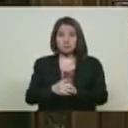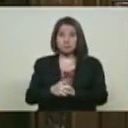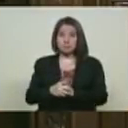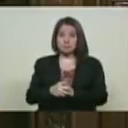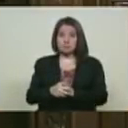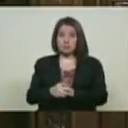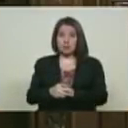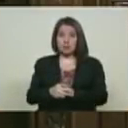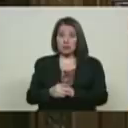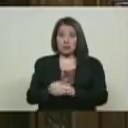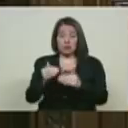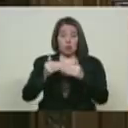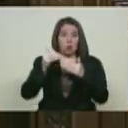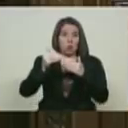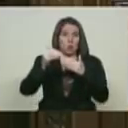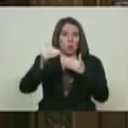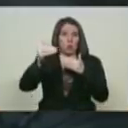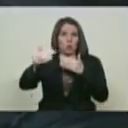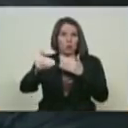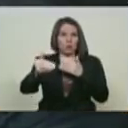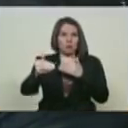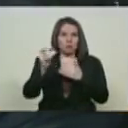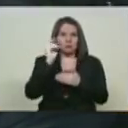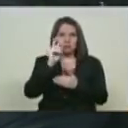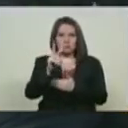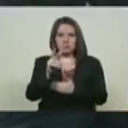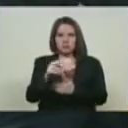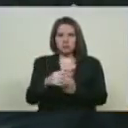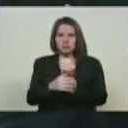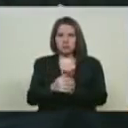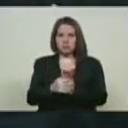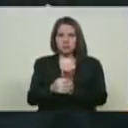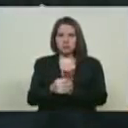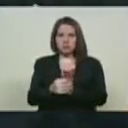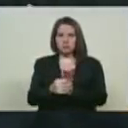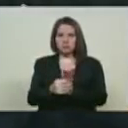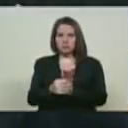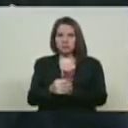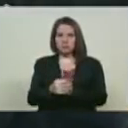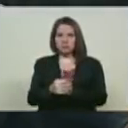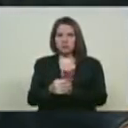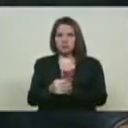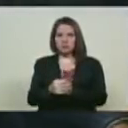más allá de lo que podemos observar en la superficie,